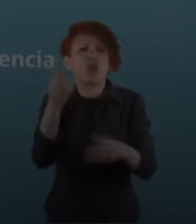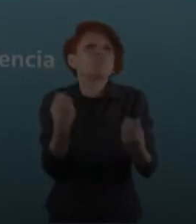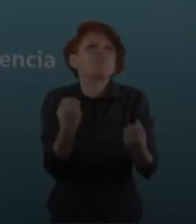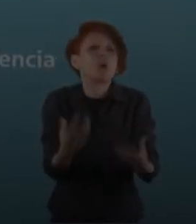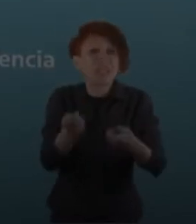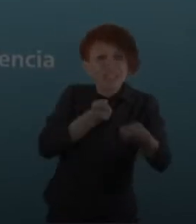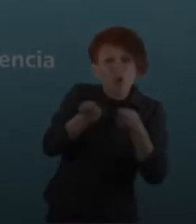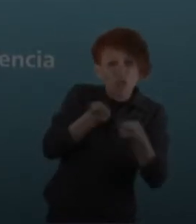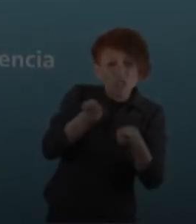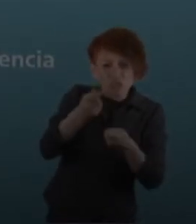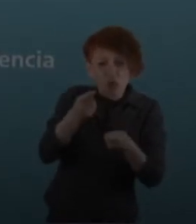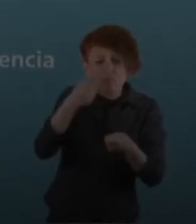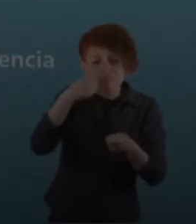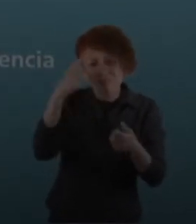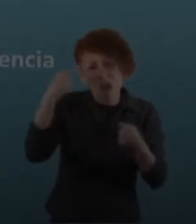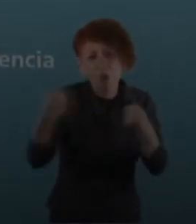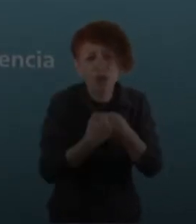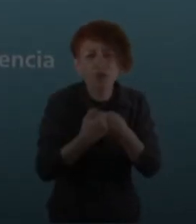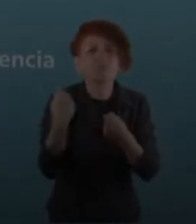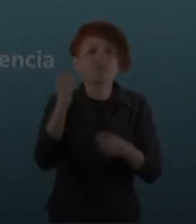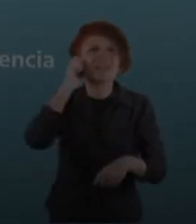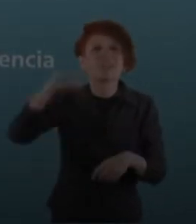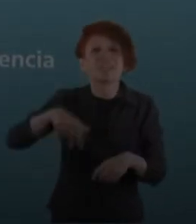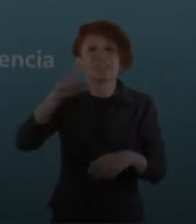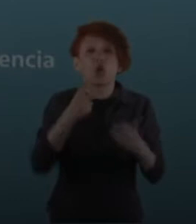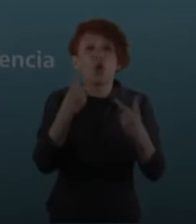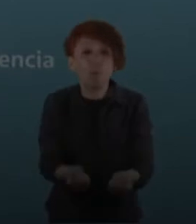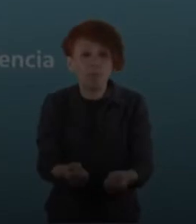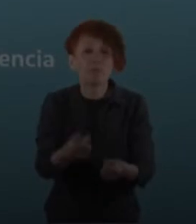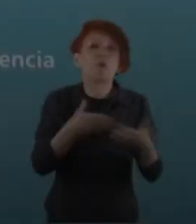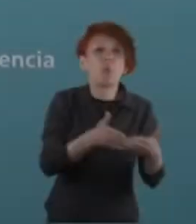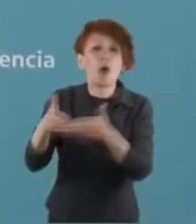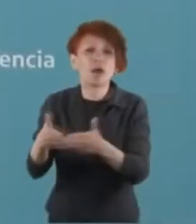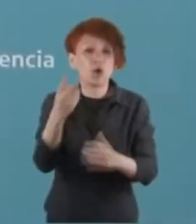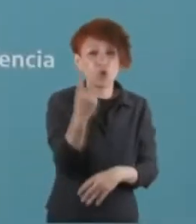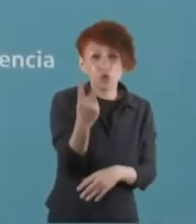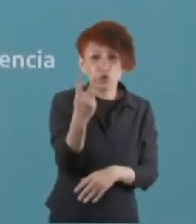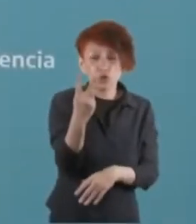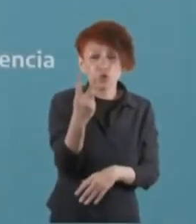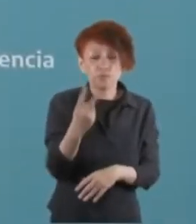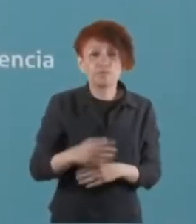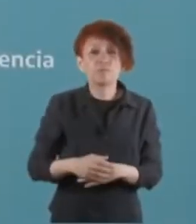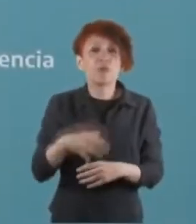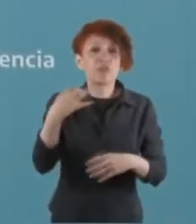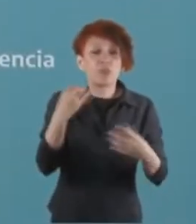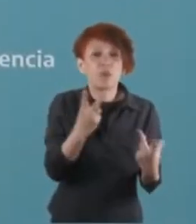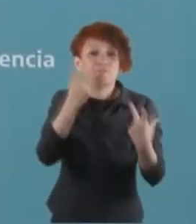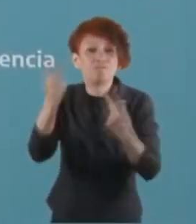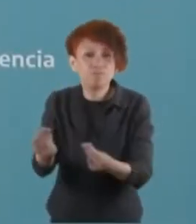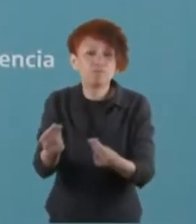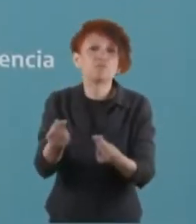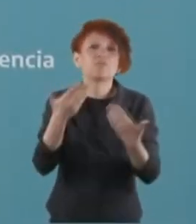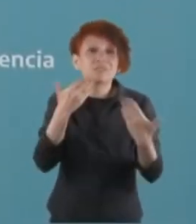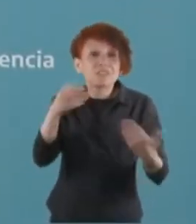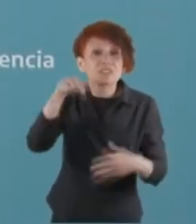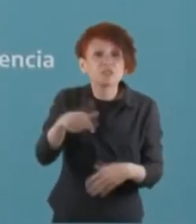las últimas compras de GNCL que se estaban haciendo, de los dos barcos, los últimos dos barcos que se tenían que comprar, y esto nos permite